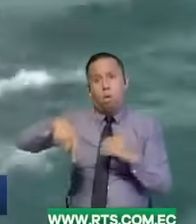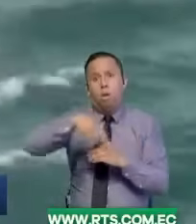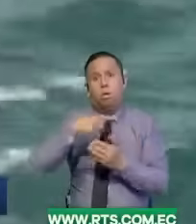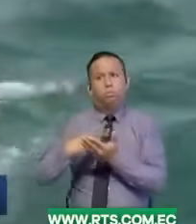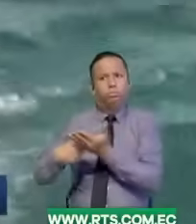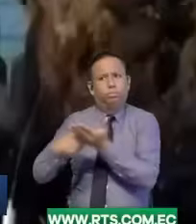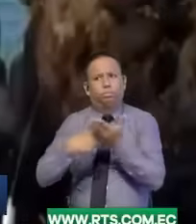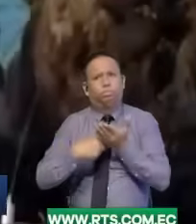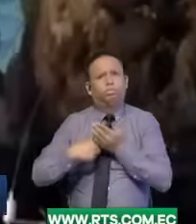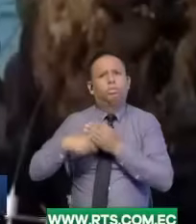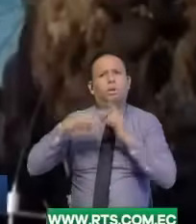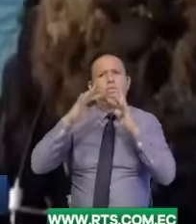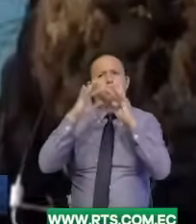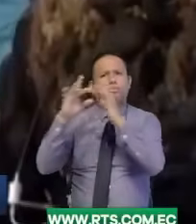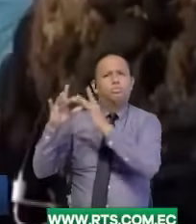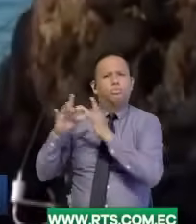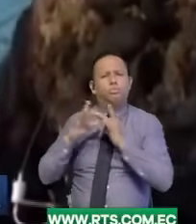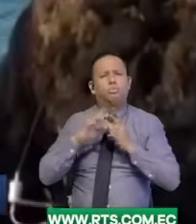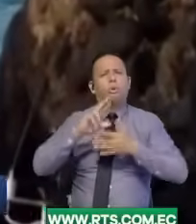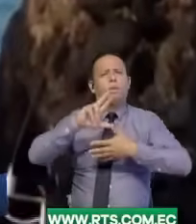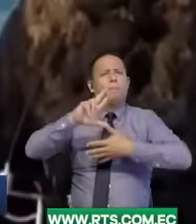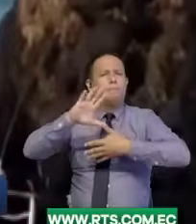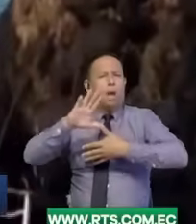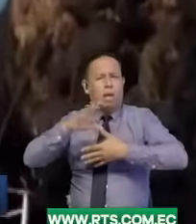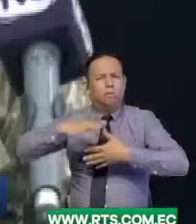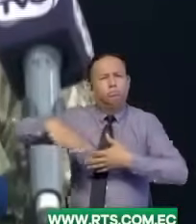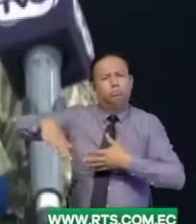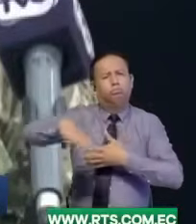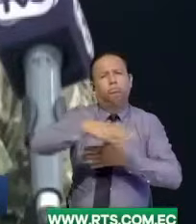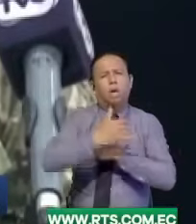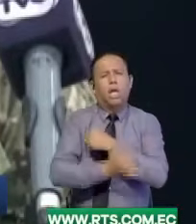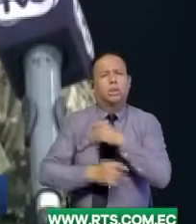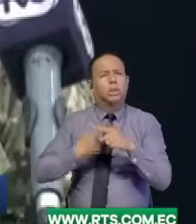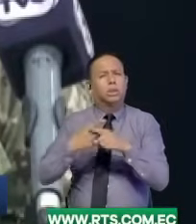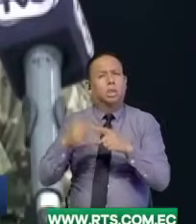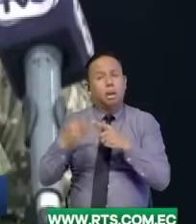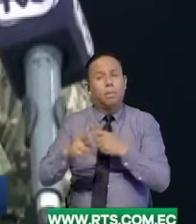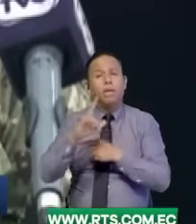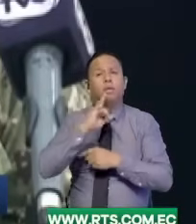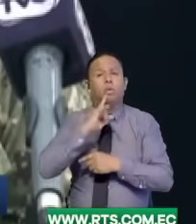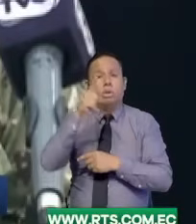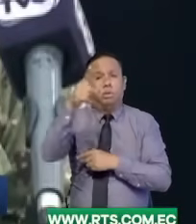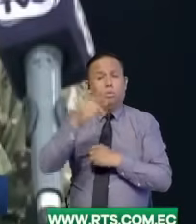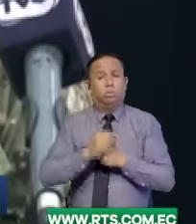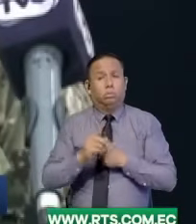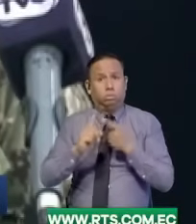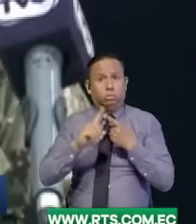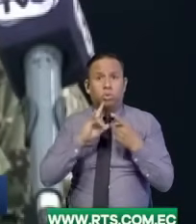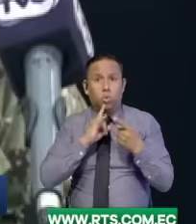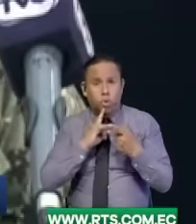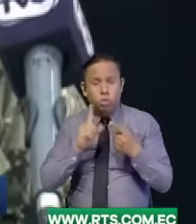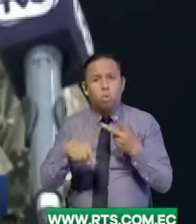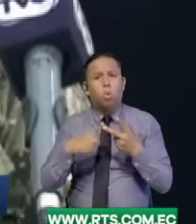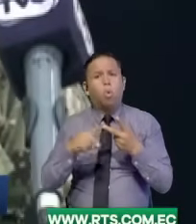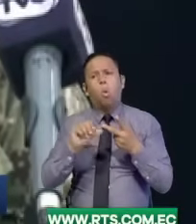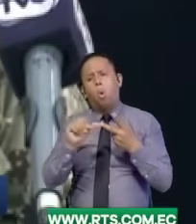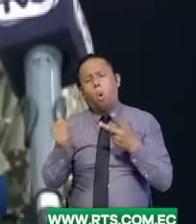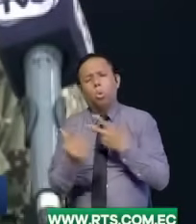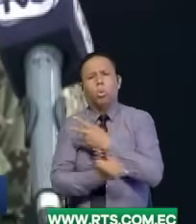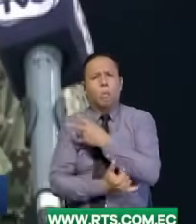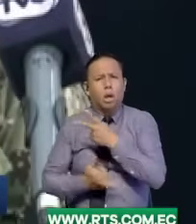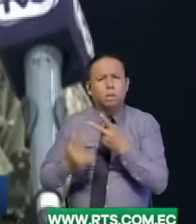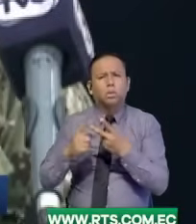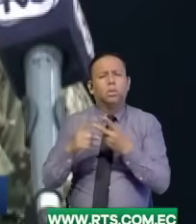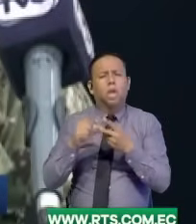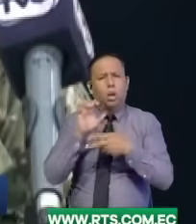varios países de Centroamérica y Estados Unidos. En coordinación con no solamente con Estados Unidos, con otras armadas y con la